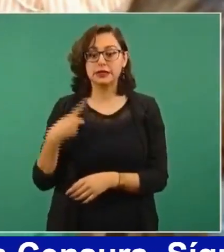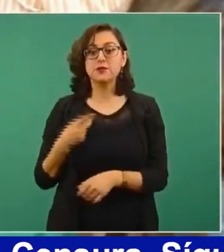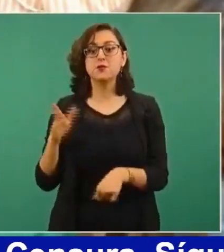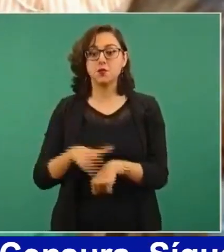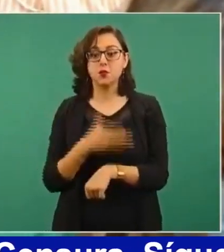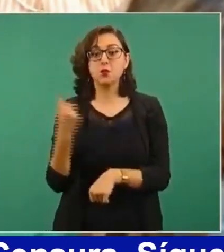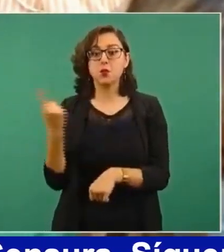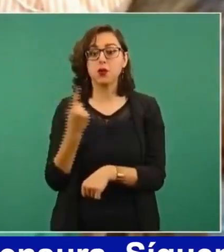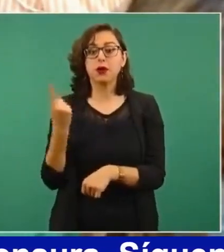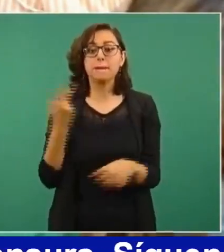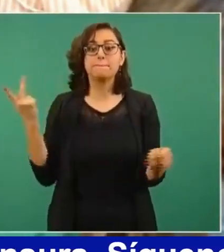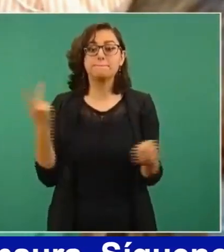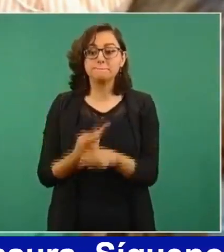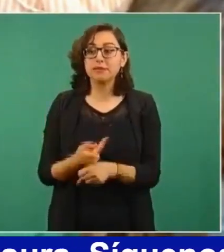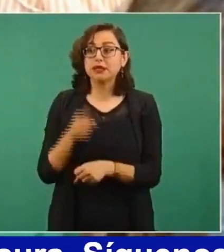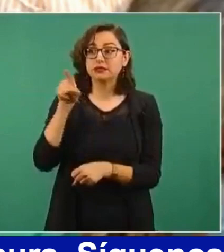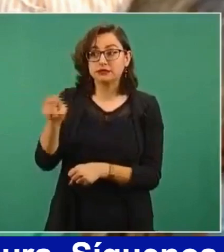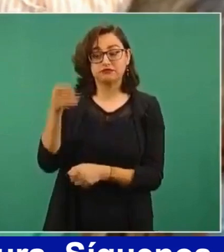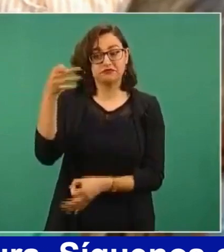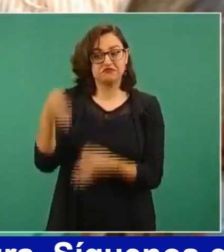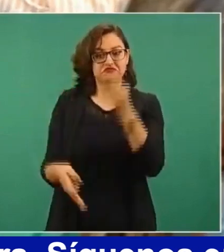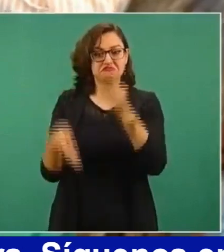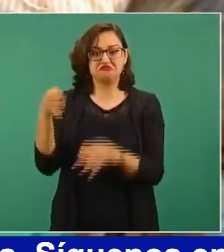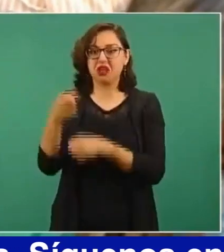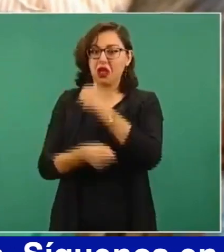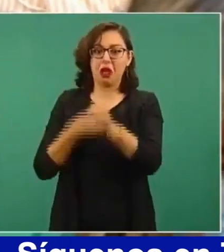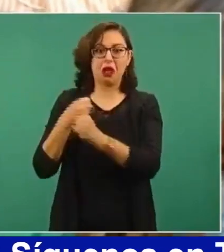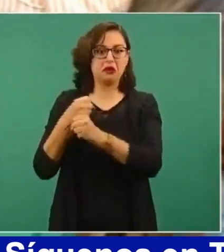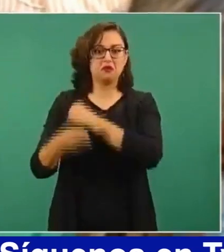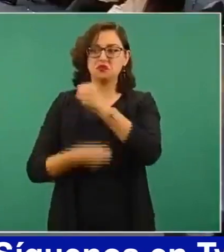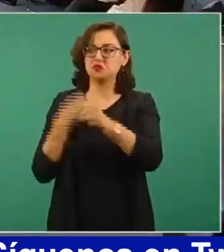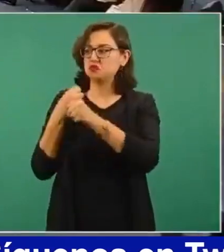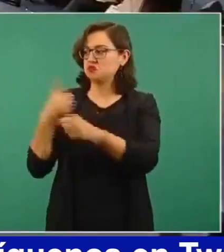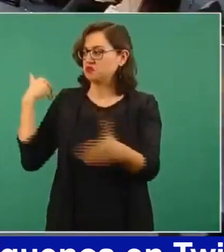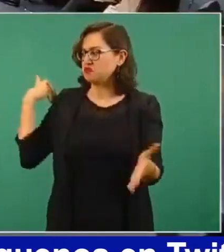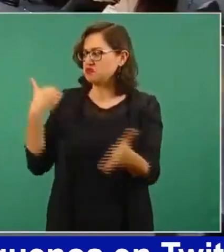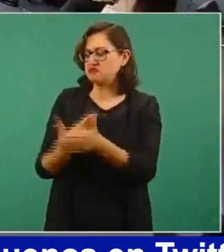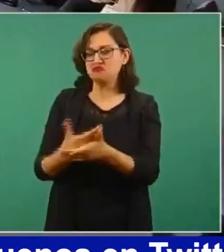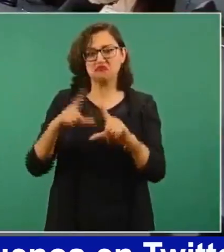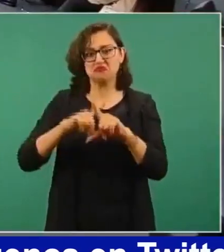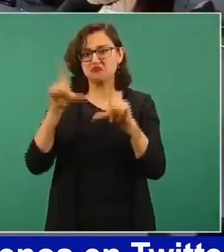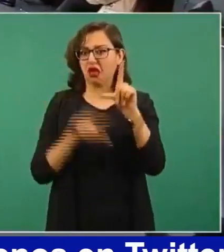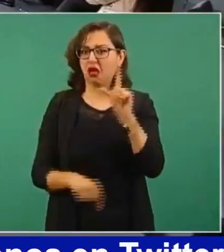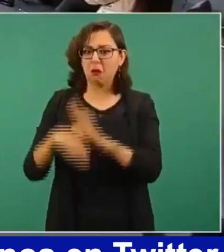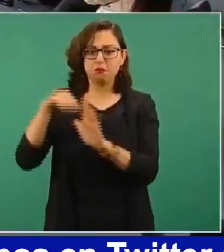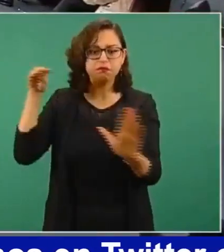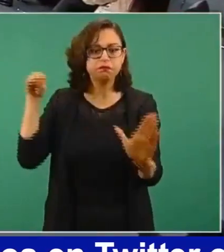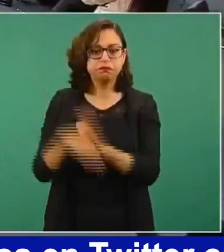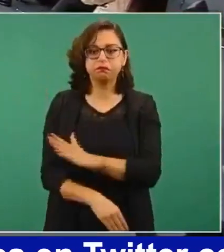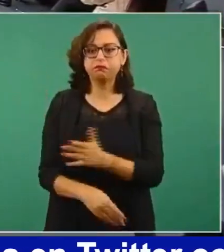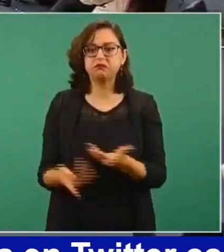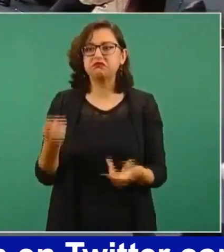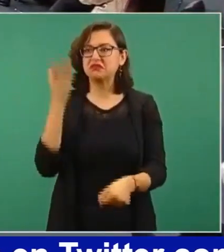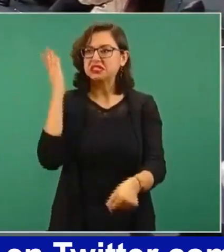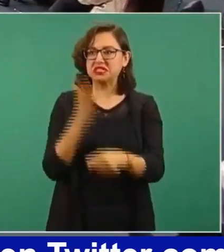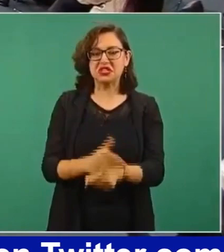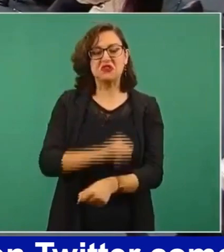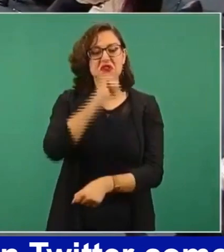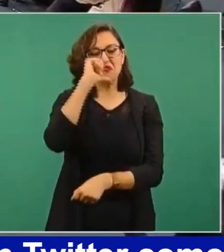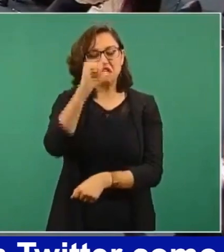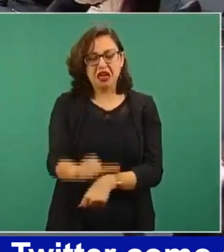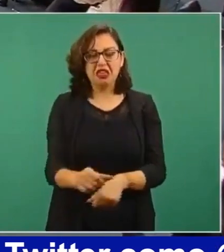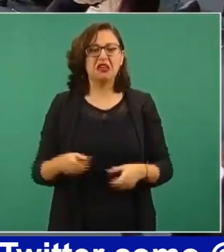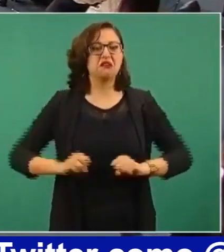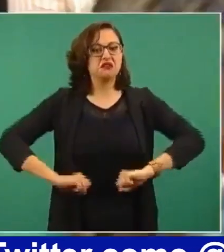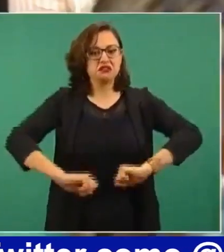de la situación de impunidad de alguna manera en la que se encuentra el país, presidente. Hay muchos jueces que, como lo menciona